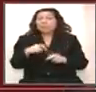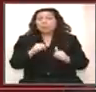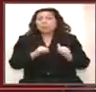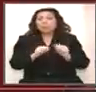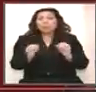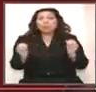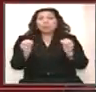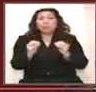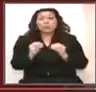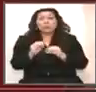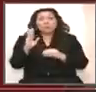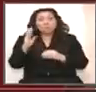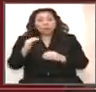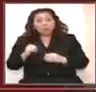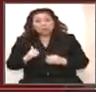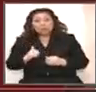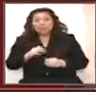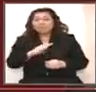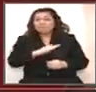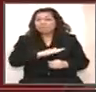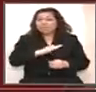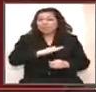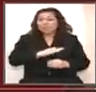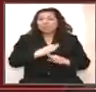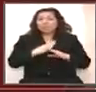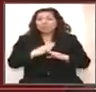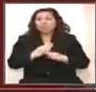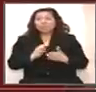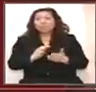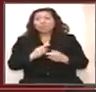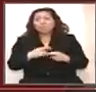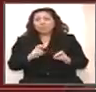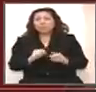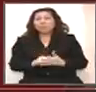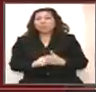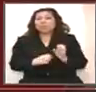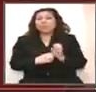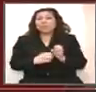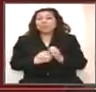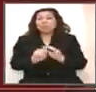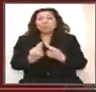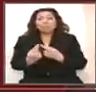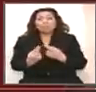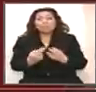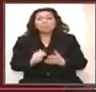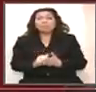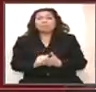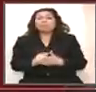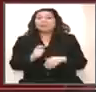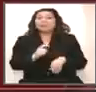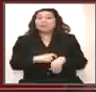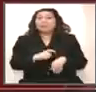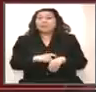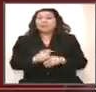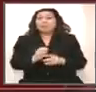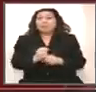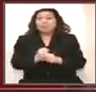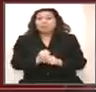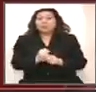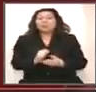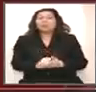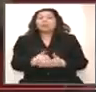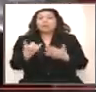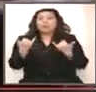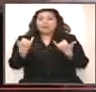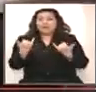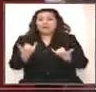actuación conjunta entre policías, fiscales, defensor público y equipo interdisciplinario al momento de la detención.